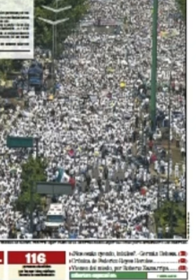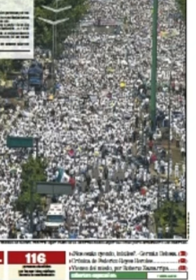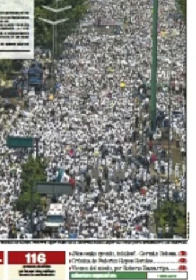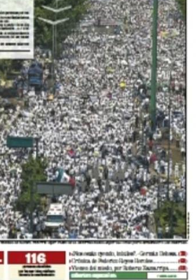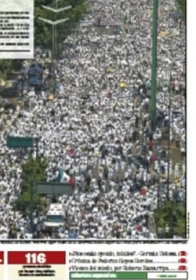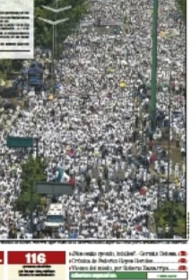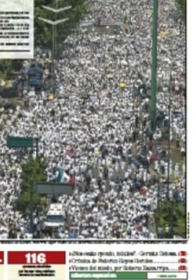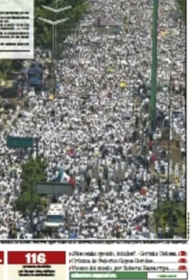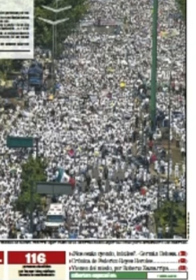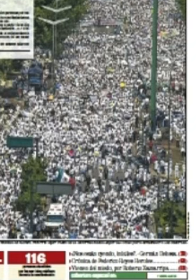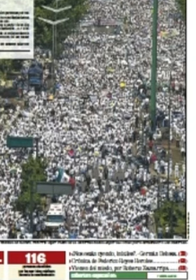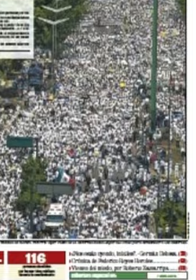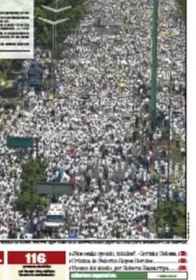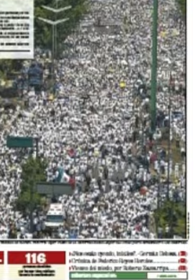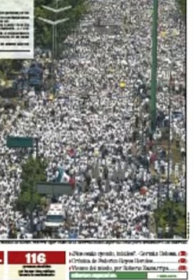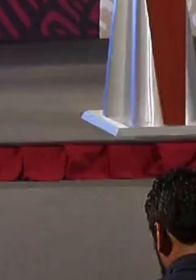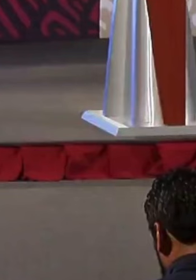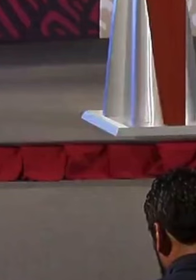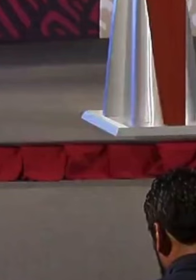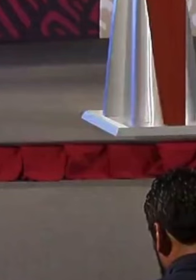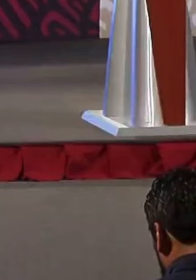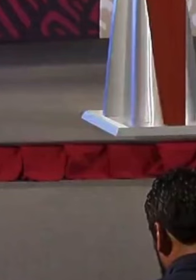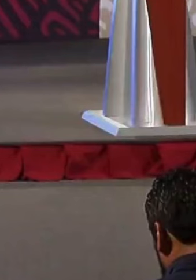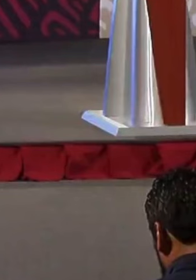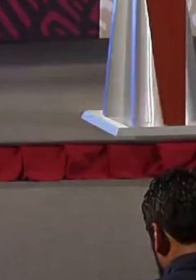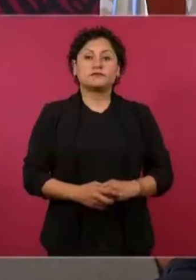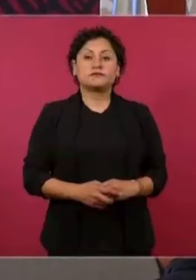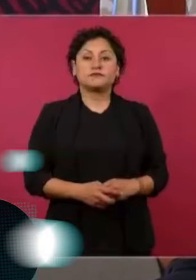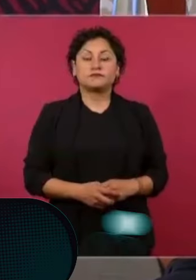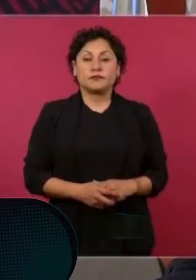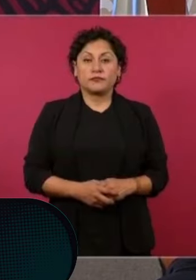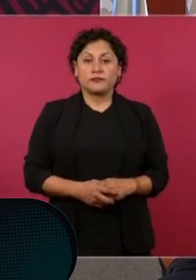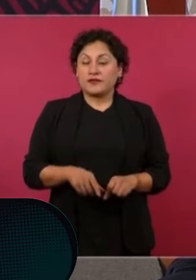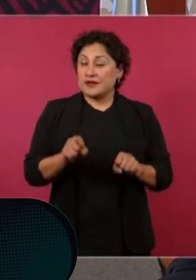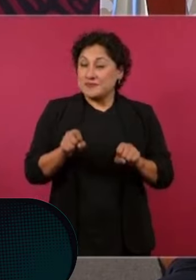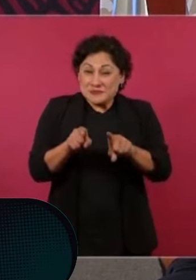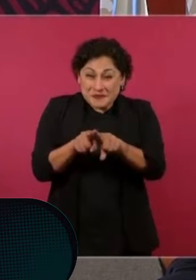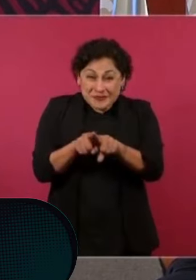gobierno. Aquí ya estamos en víspera de las elecciones del 2006.